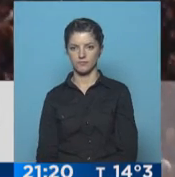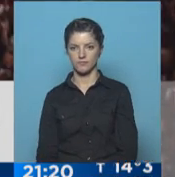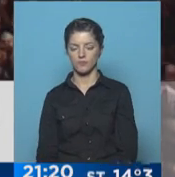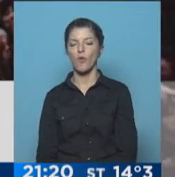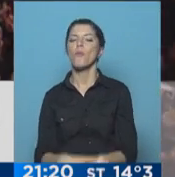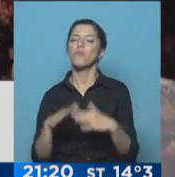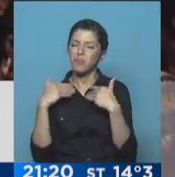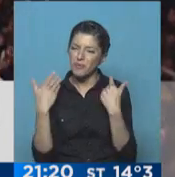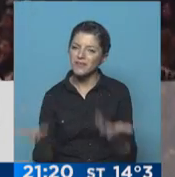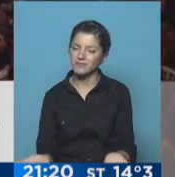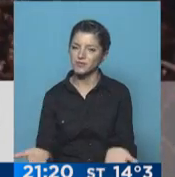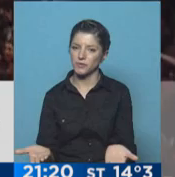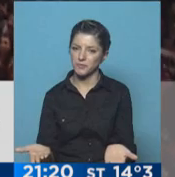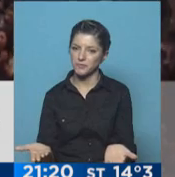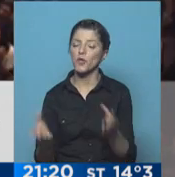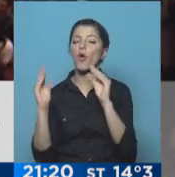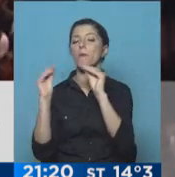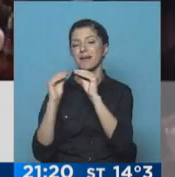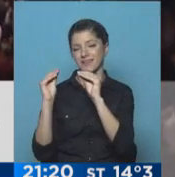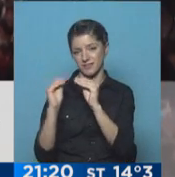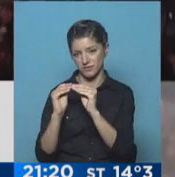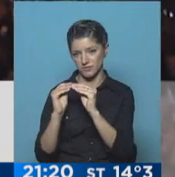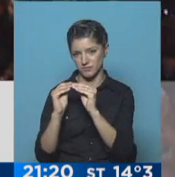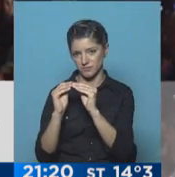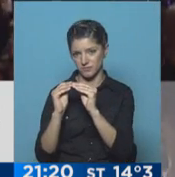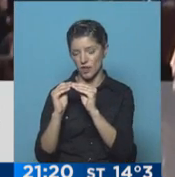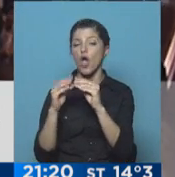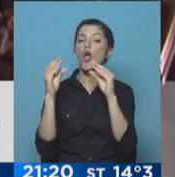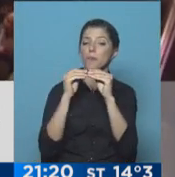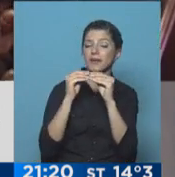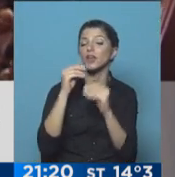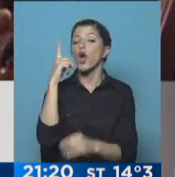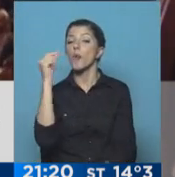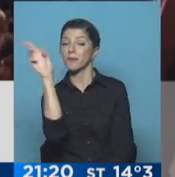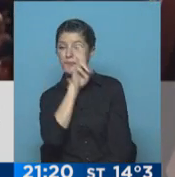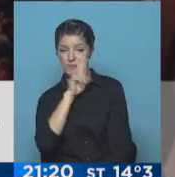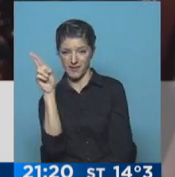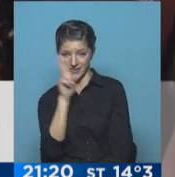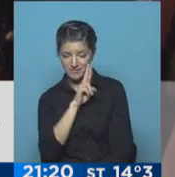Por eso, compañeros y compañeras,